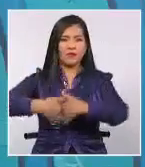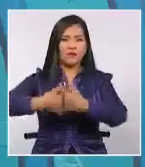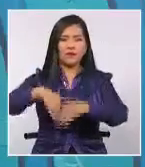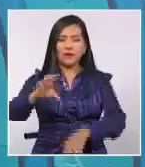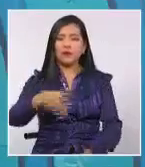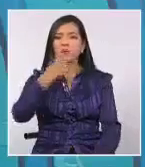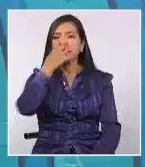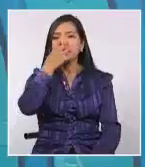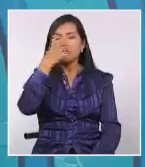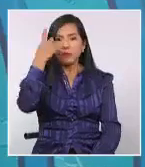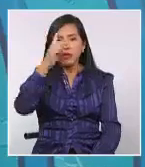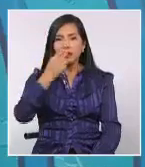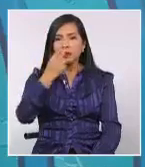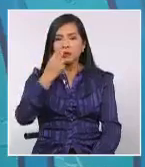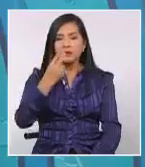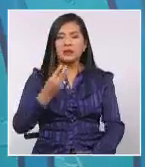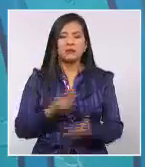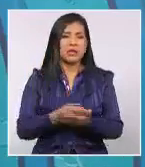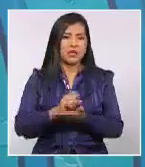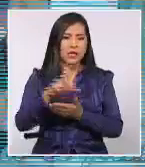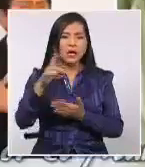Investigaciones para iniciar con el juicio oral.